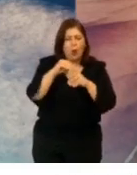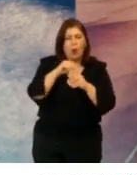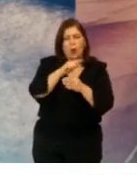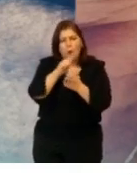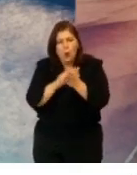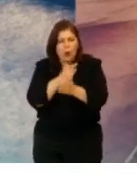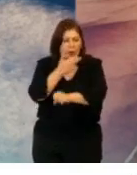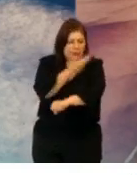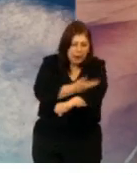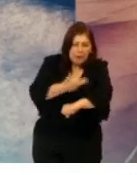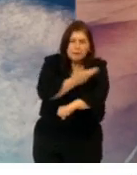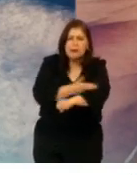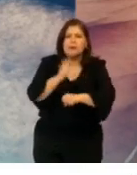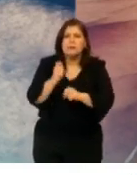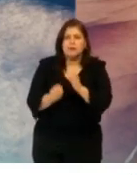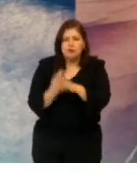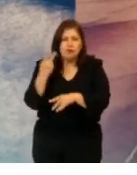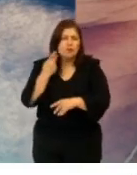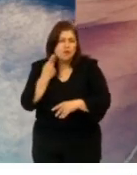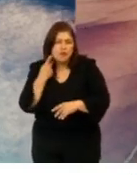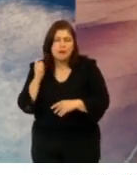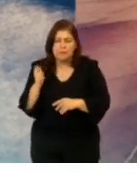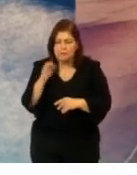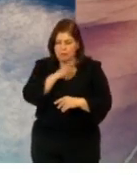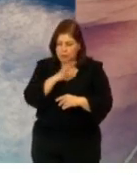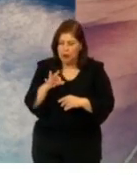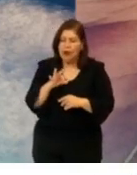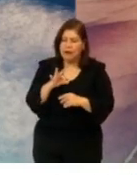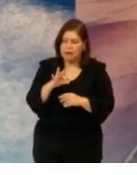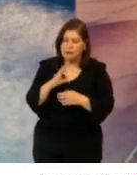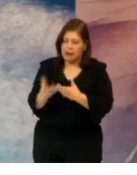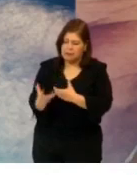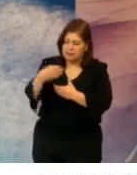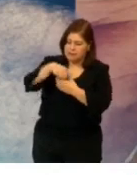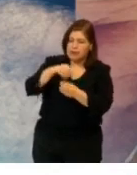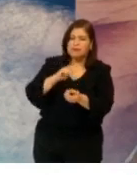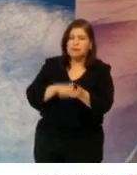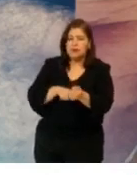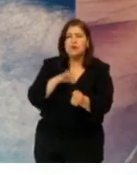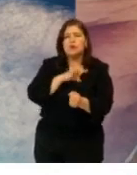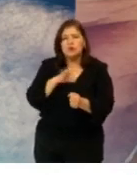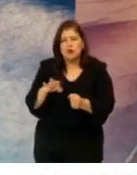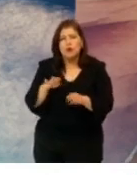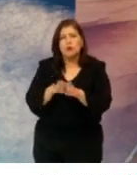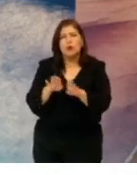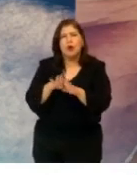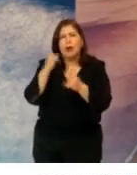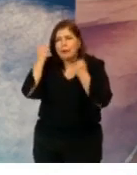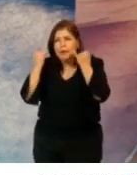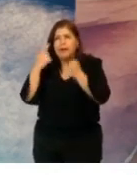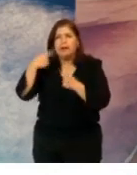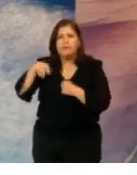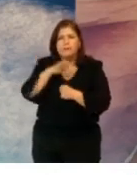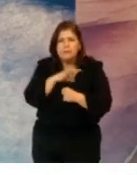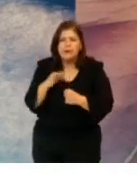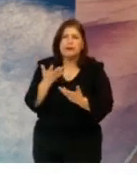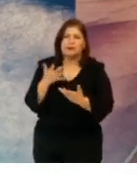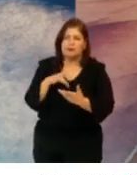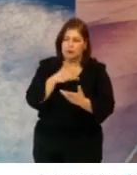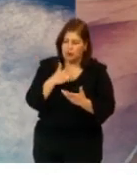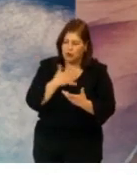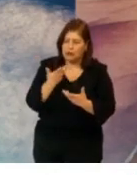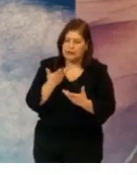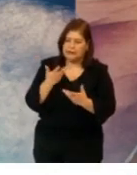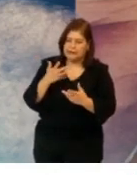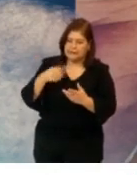que también integren y tengan como esta visión que vaya más allá de lo que se ve a simple vista, ¿no? Cuando hablemos de organización,